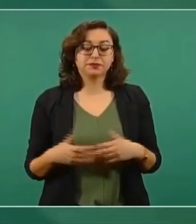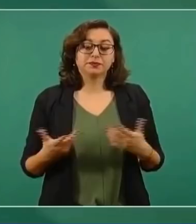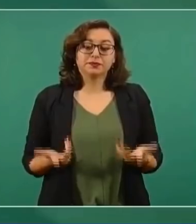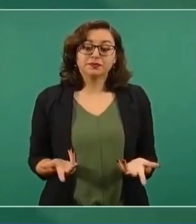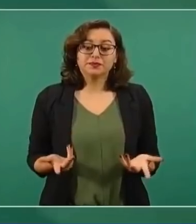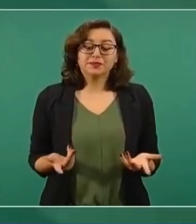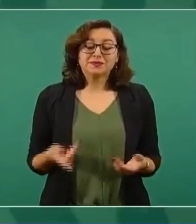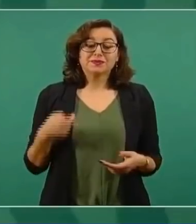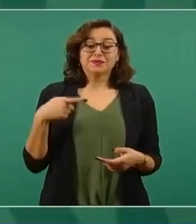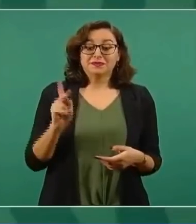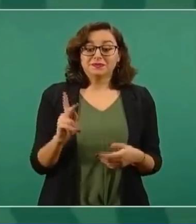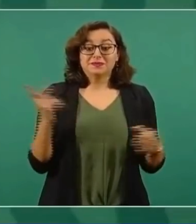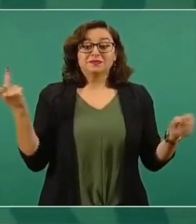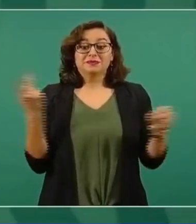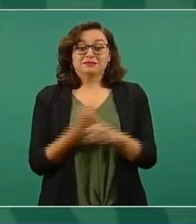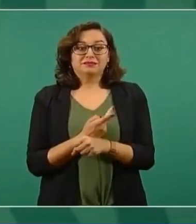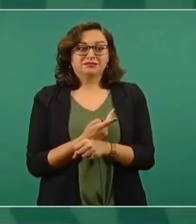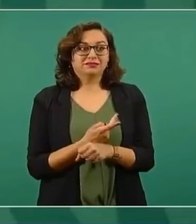pues una red